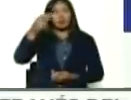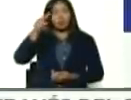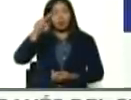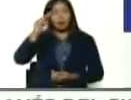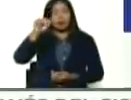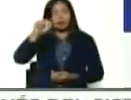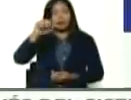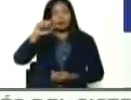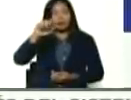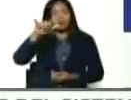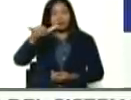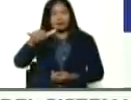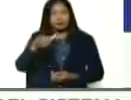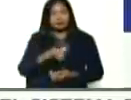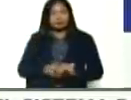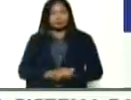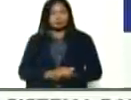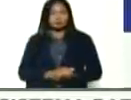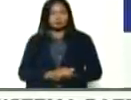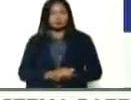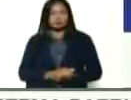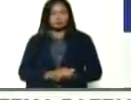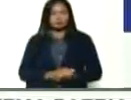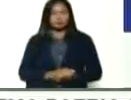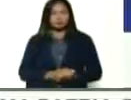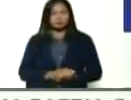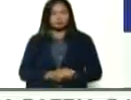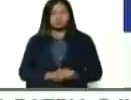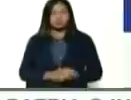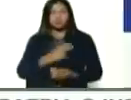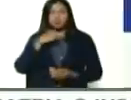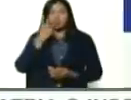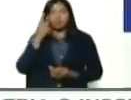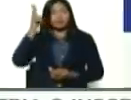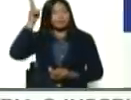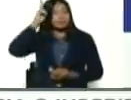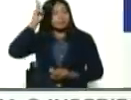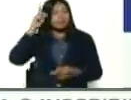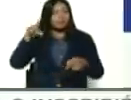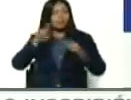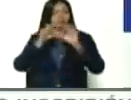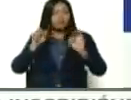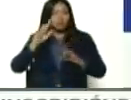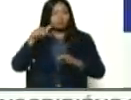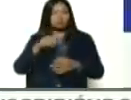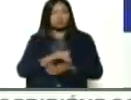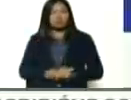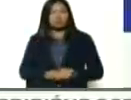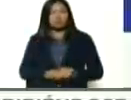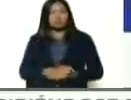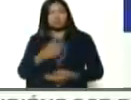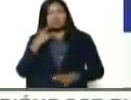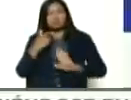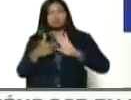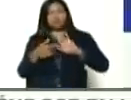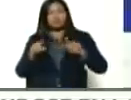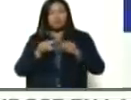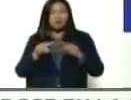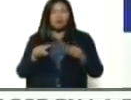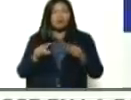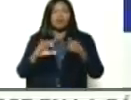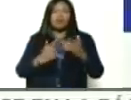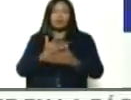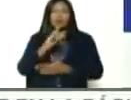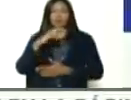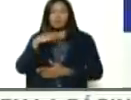araguaney es una es una voz indígena para describir el árbol como la voz de